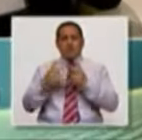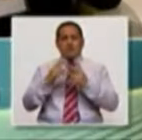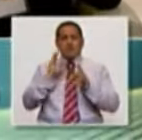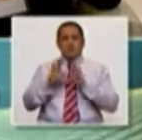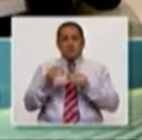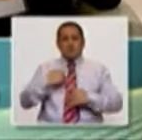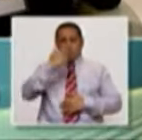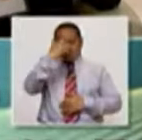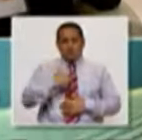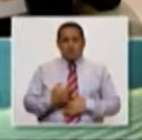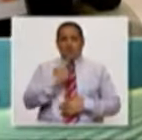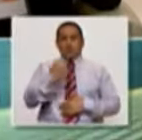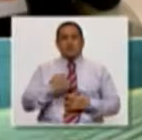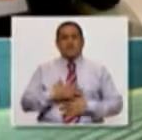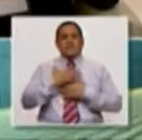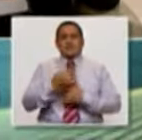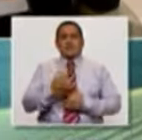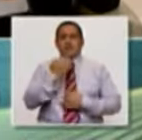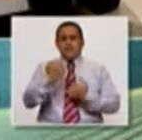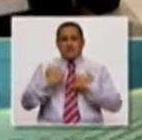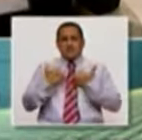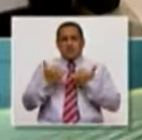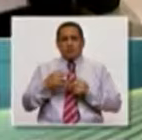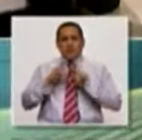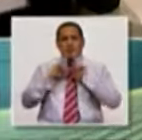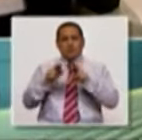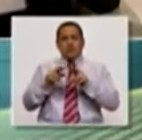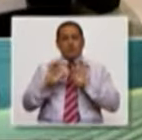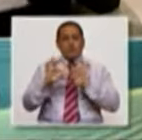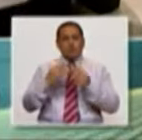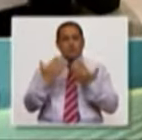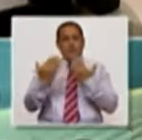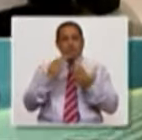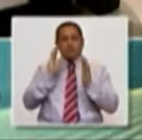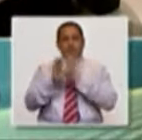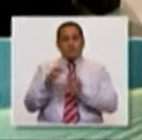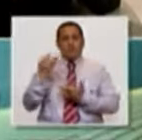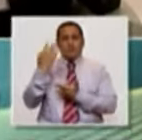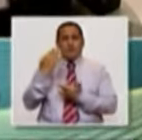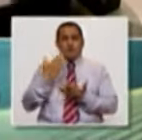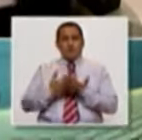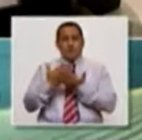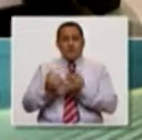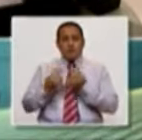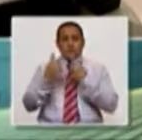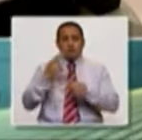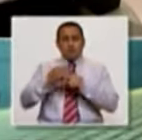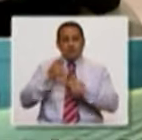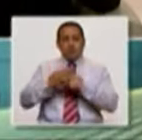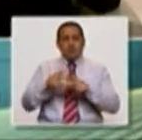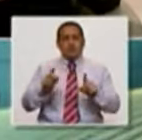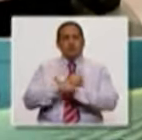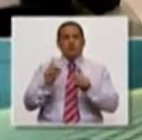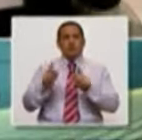la causa en la que estoy interesado tiene ya un resultado más o menos esperado, predecible, de ahí el nombre, pues